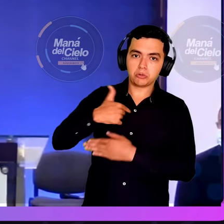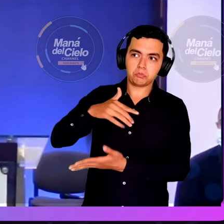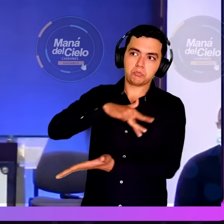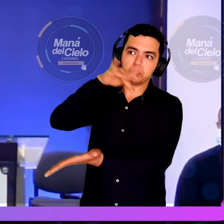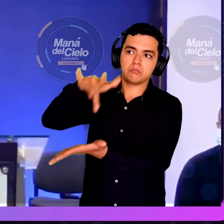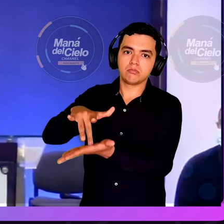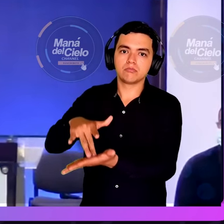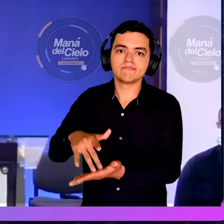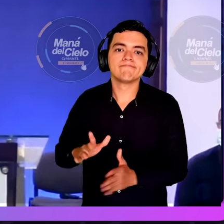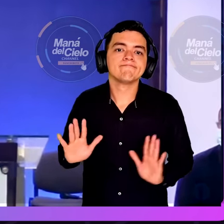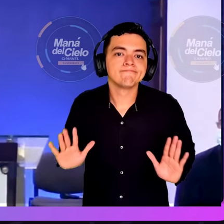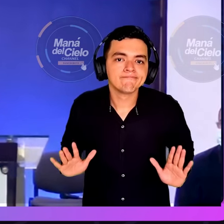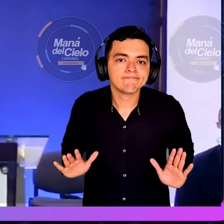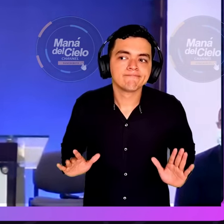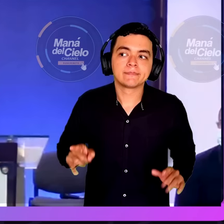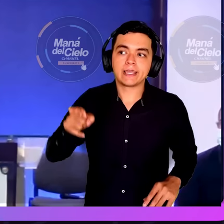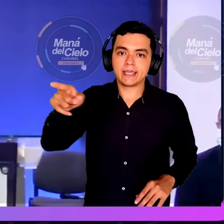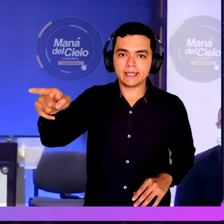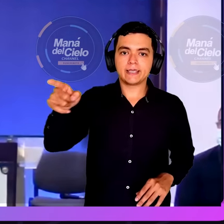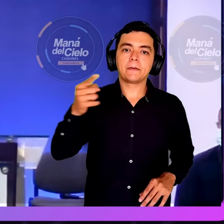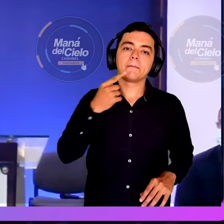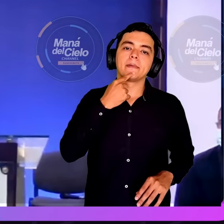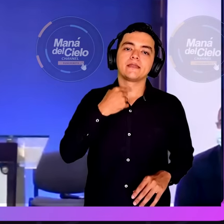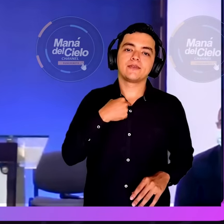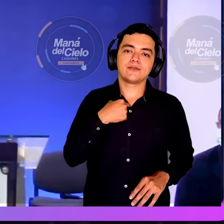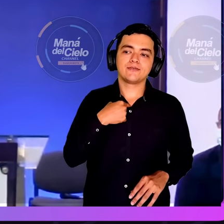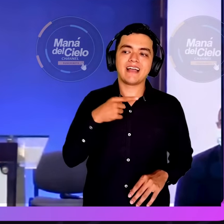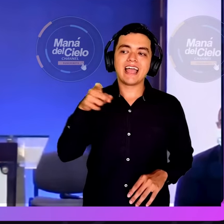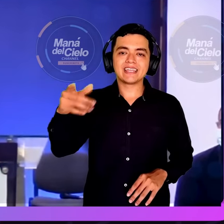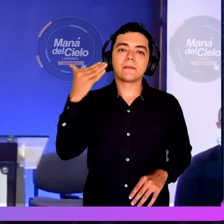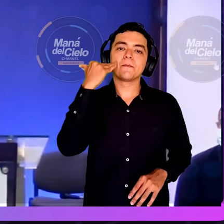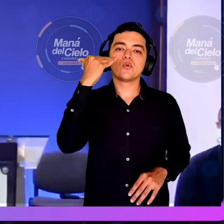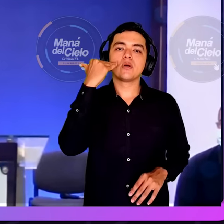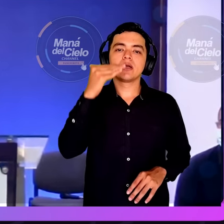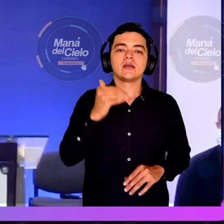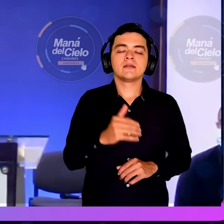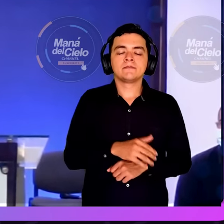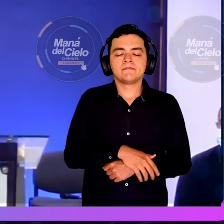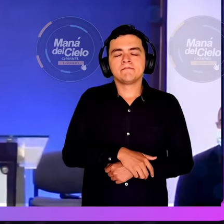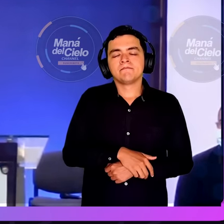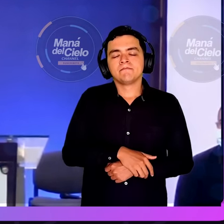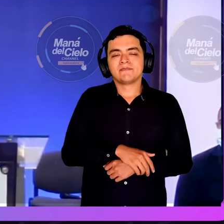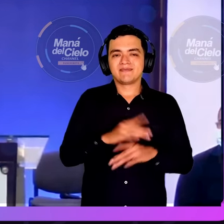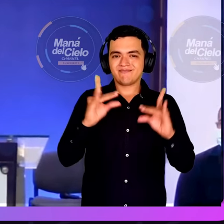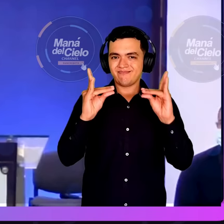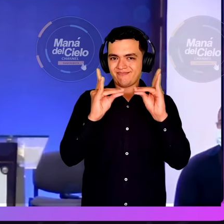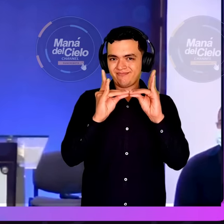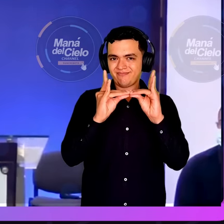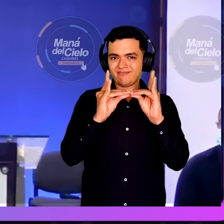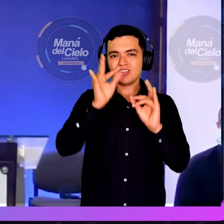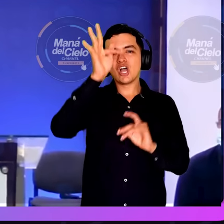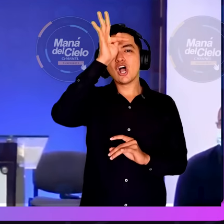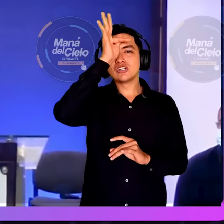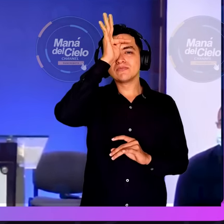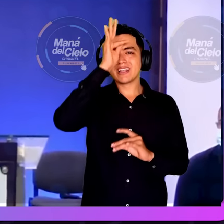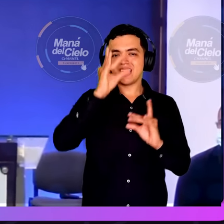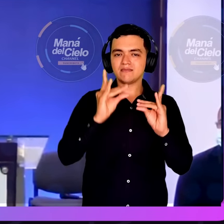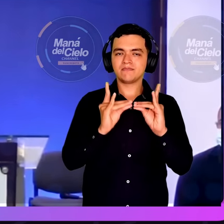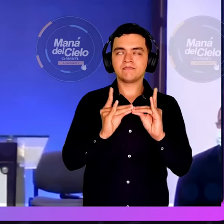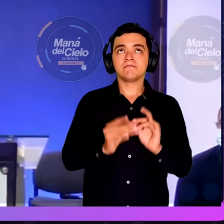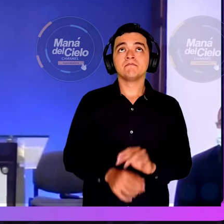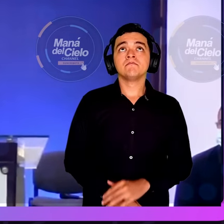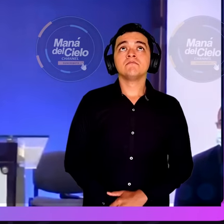no va a haber sanidad. Claro, la mamá lloró, lloró, pero al final le dije: ¿tú qué prefieres, ver a tu hija por allá